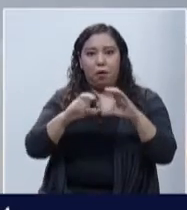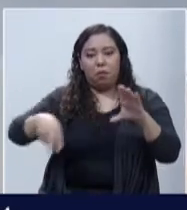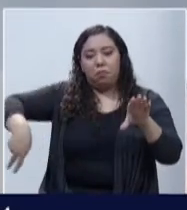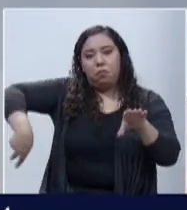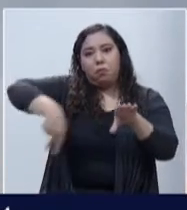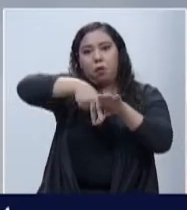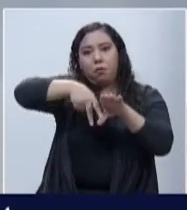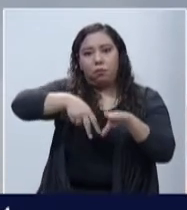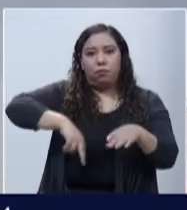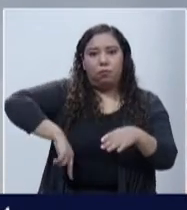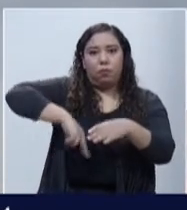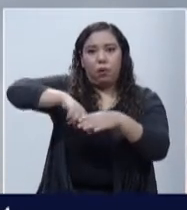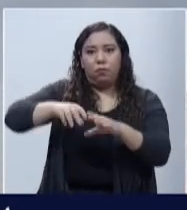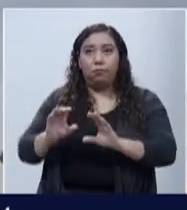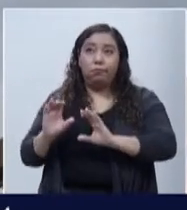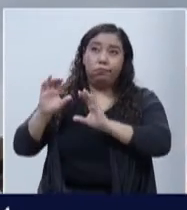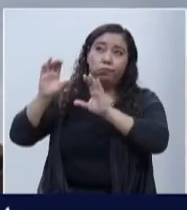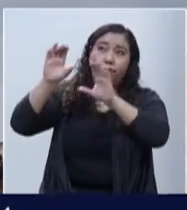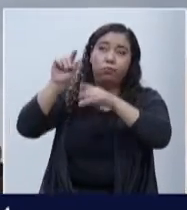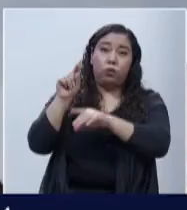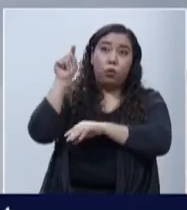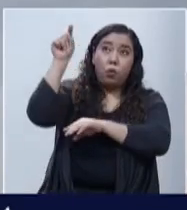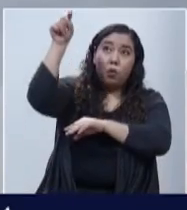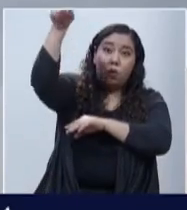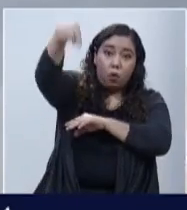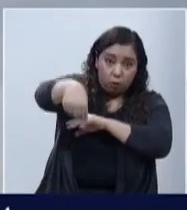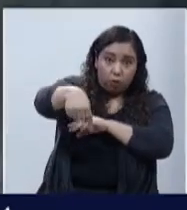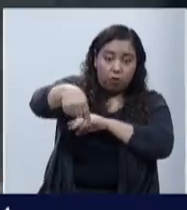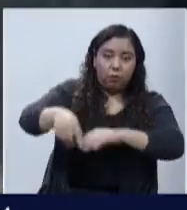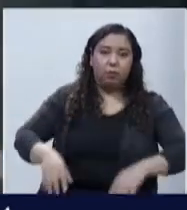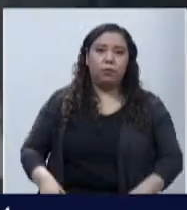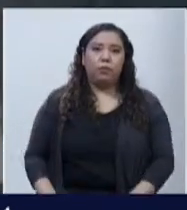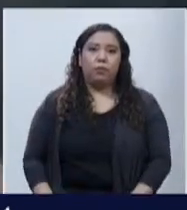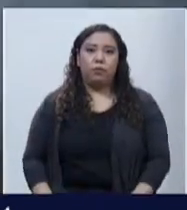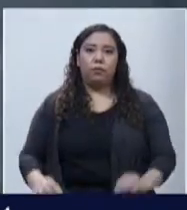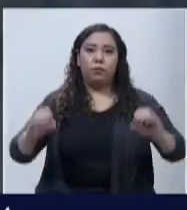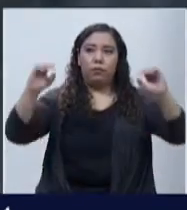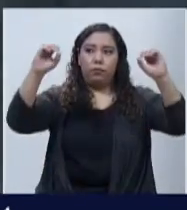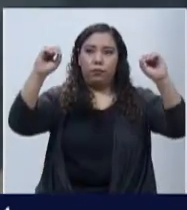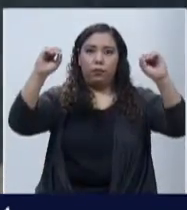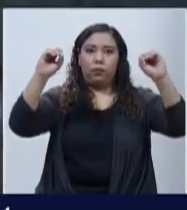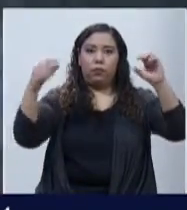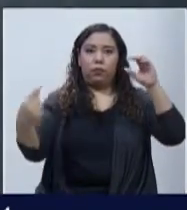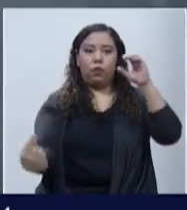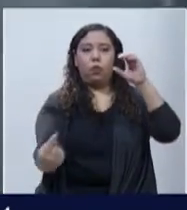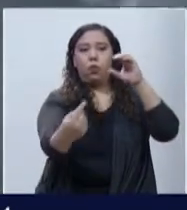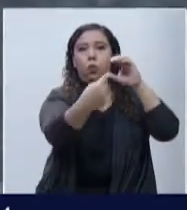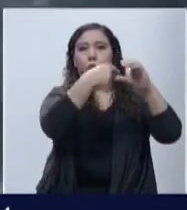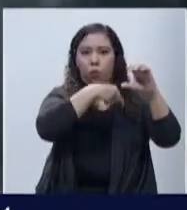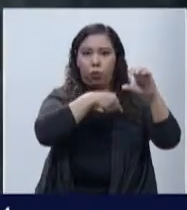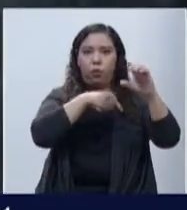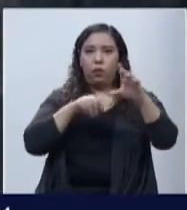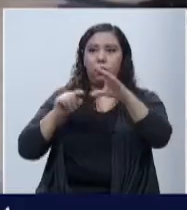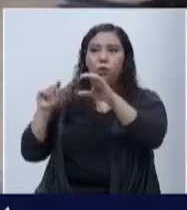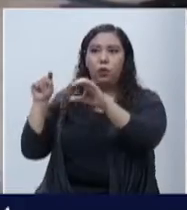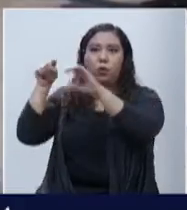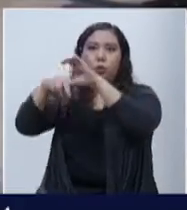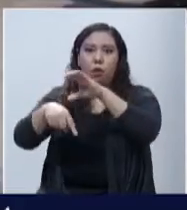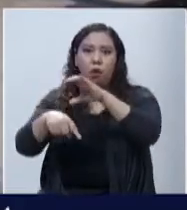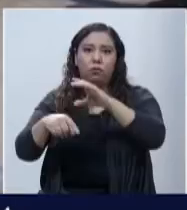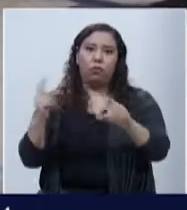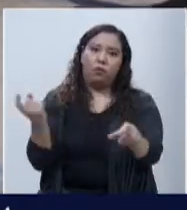metros de altura hay dos aros de metal juntos si un jugador hace que el balón los atraviese gana el juego de inmediato